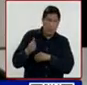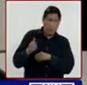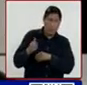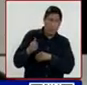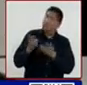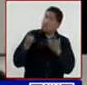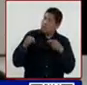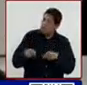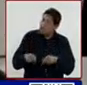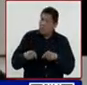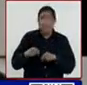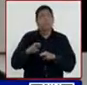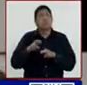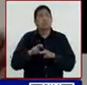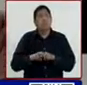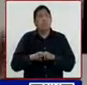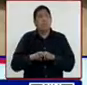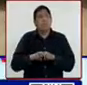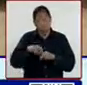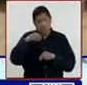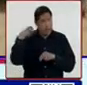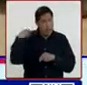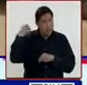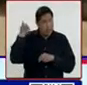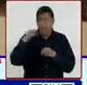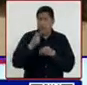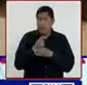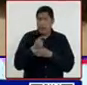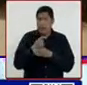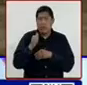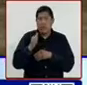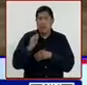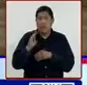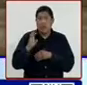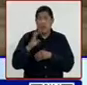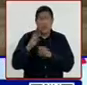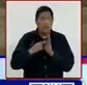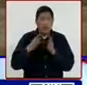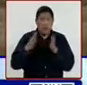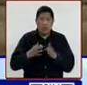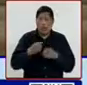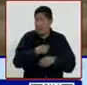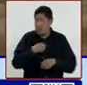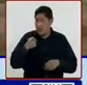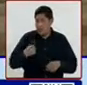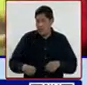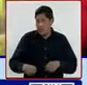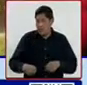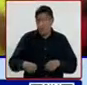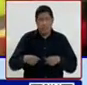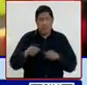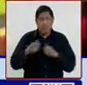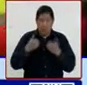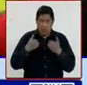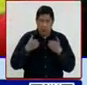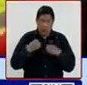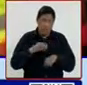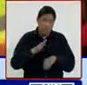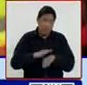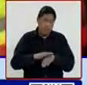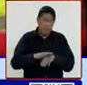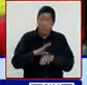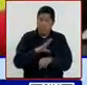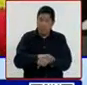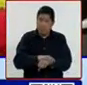este lugar estaban sentados el gerente técnico de la ABC y el representante de la empresa china, quienes tuvieron detención